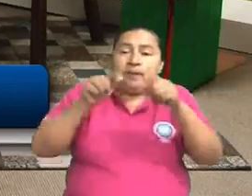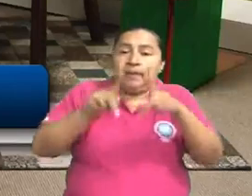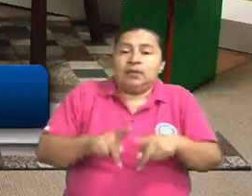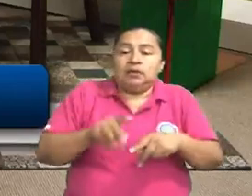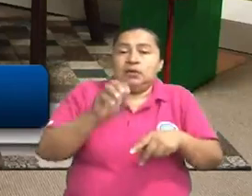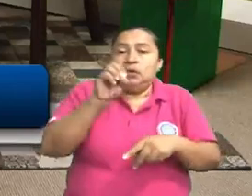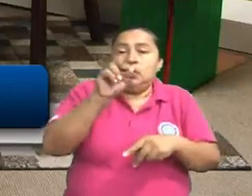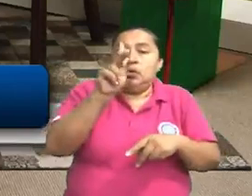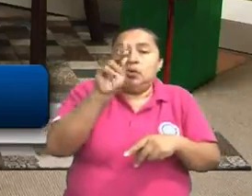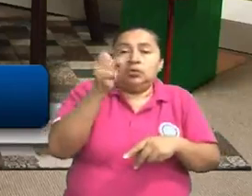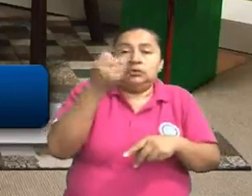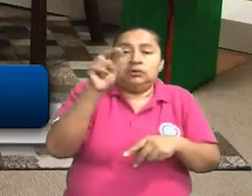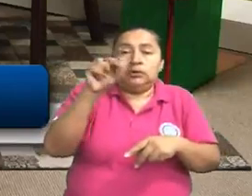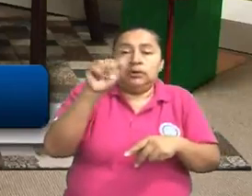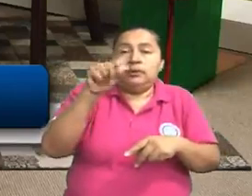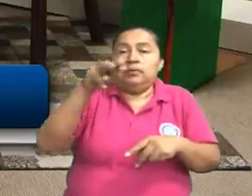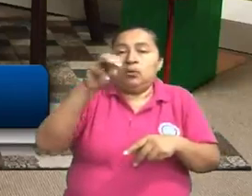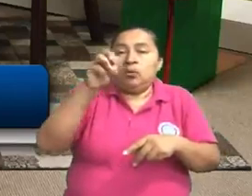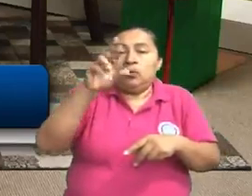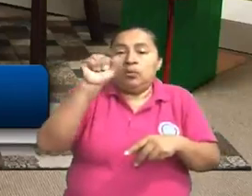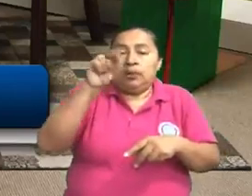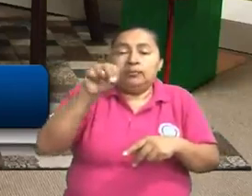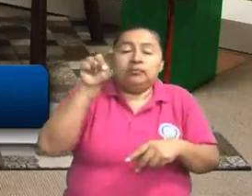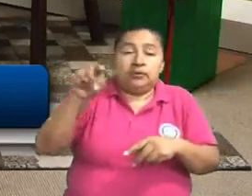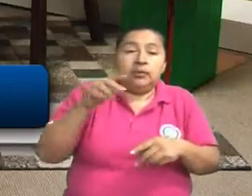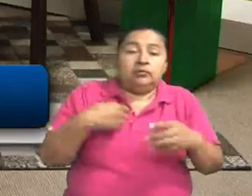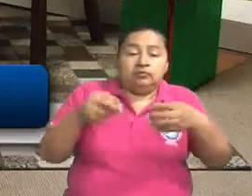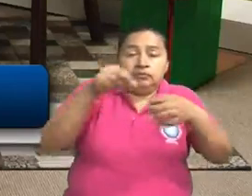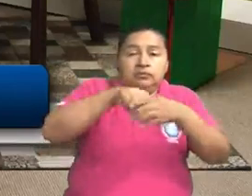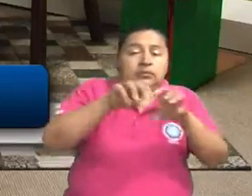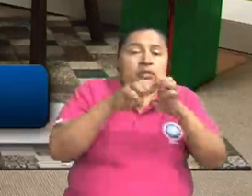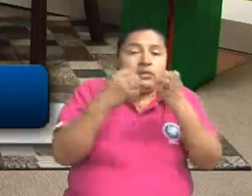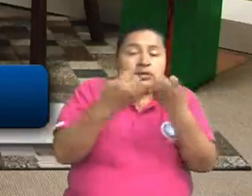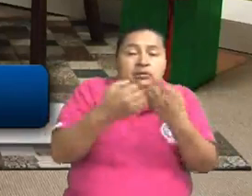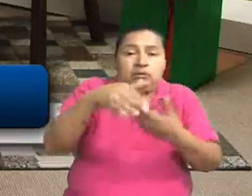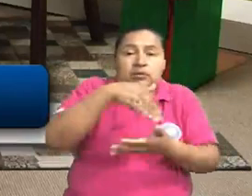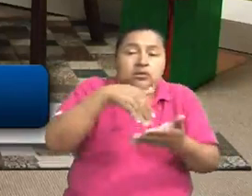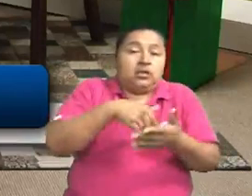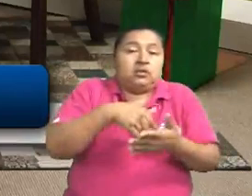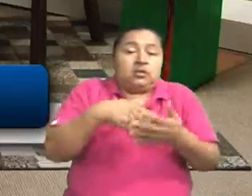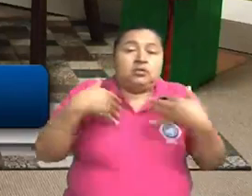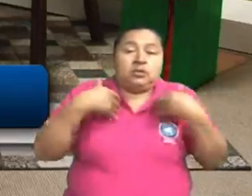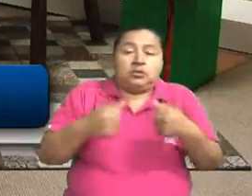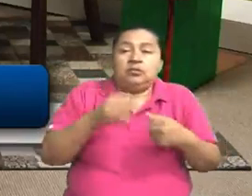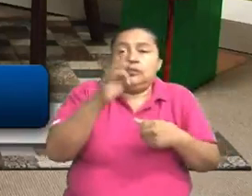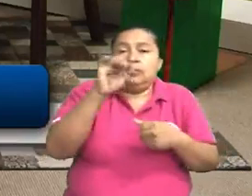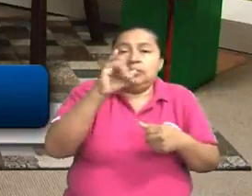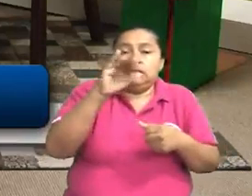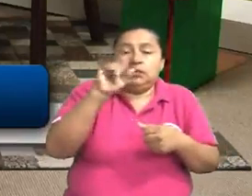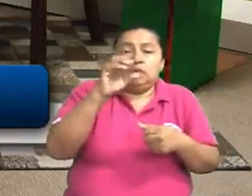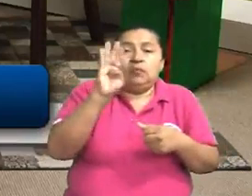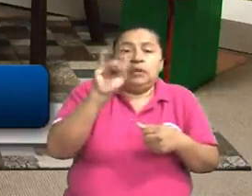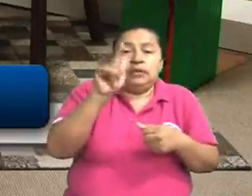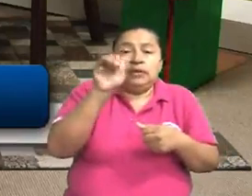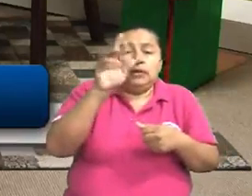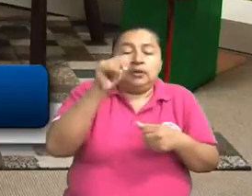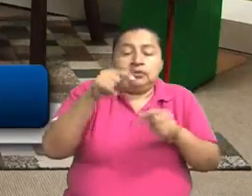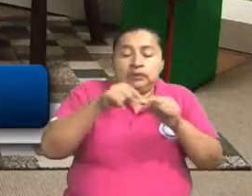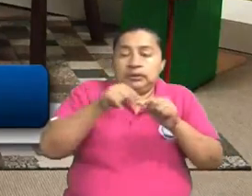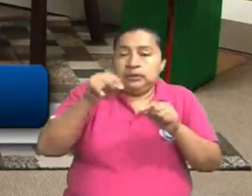doctora Oxana Morán, quien es parte del equipo médico del Centro de Salud Francisco Buitrago, ubicado